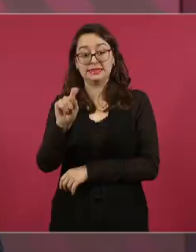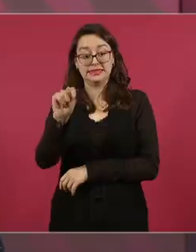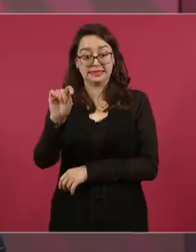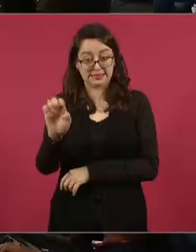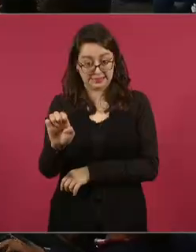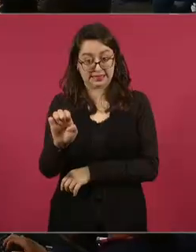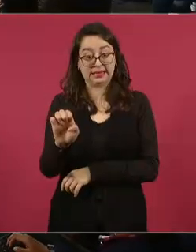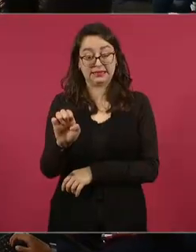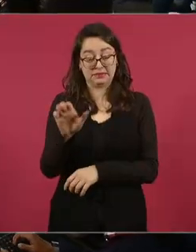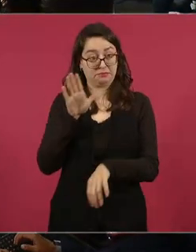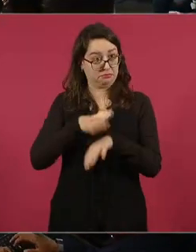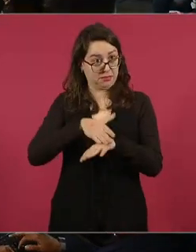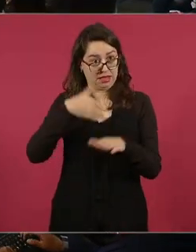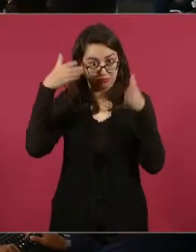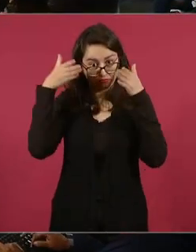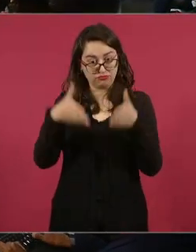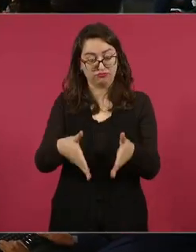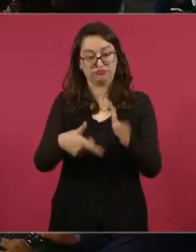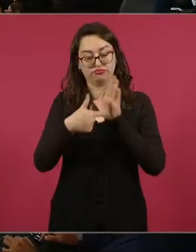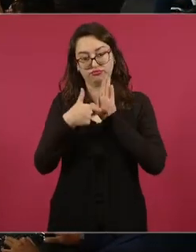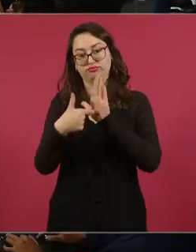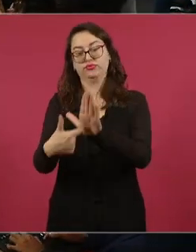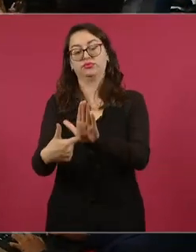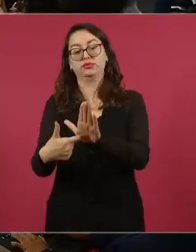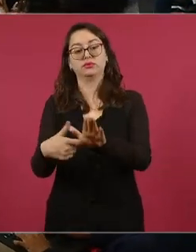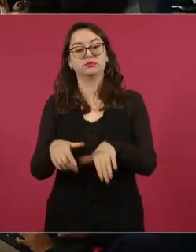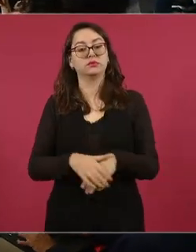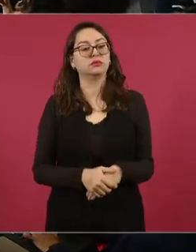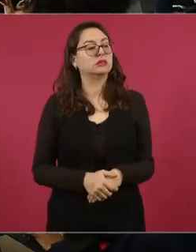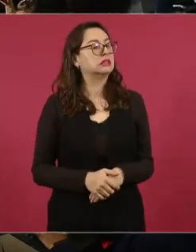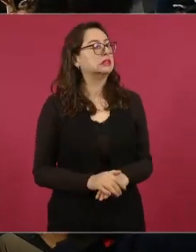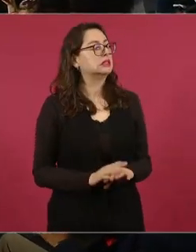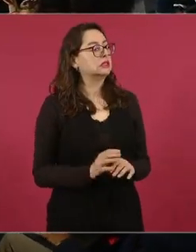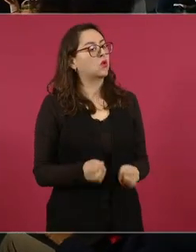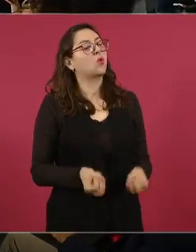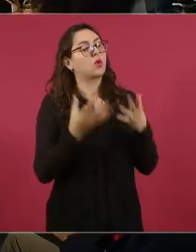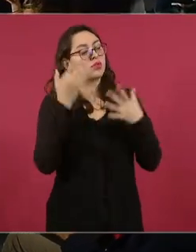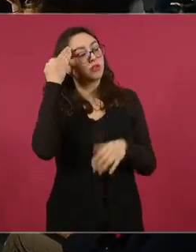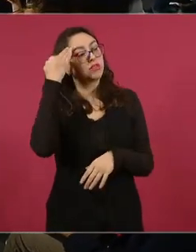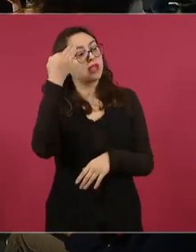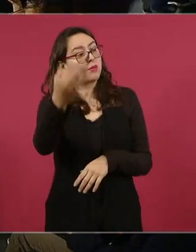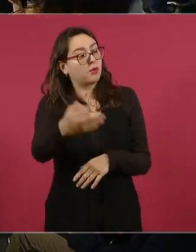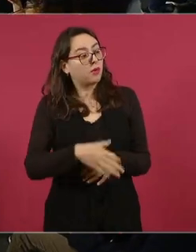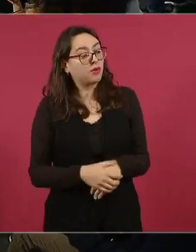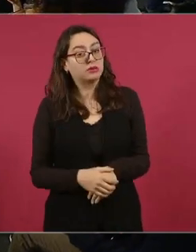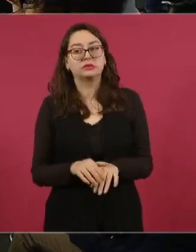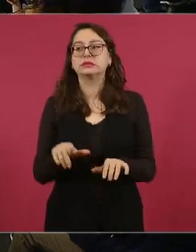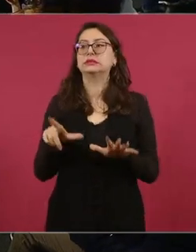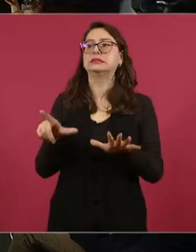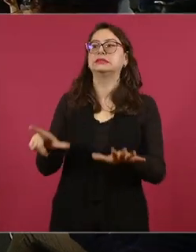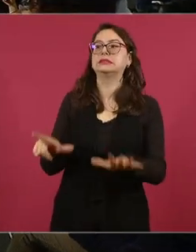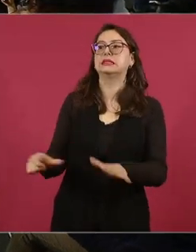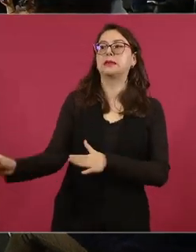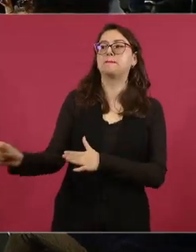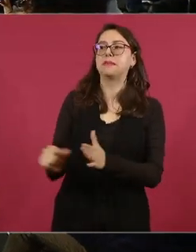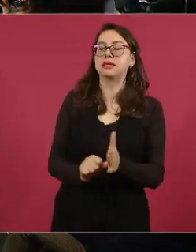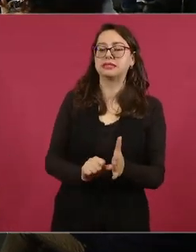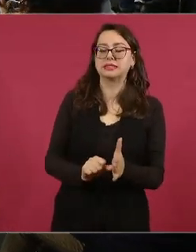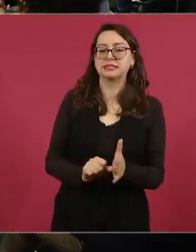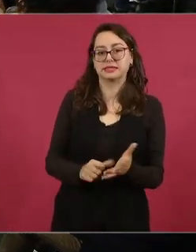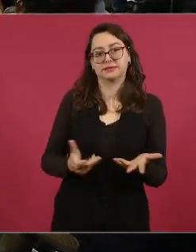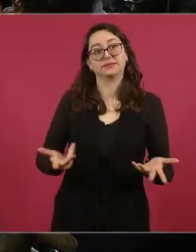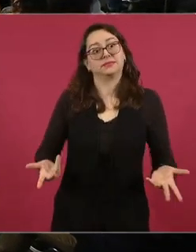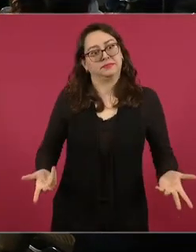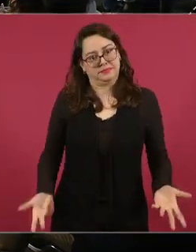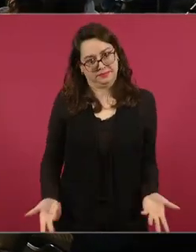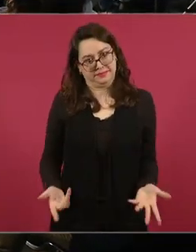¿cuánto tiempo llevamos? Como 16 o 17 meses. 17 meses y se ha